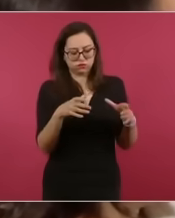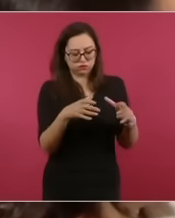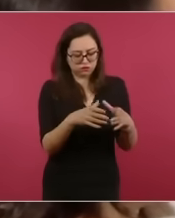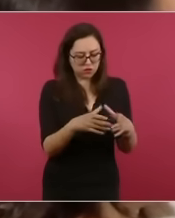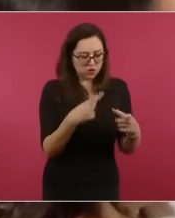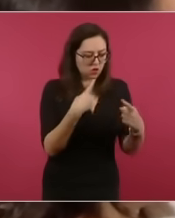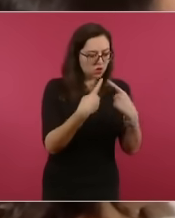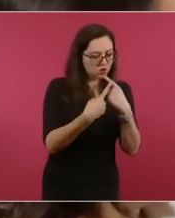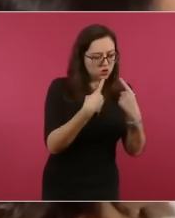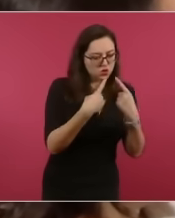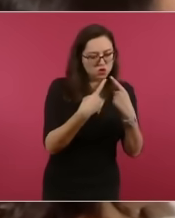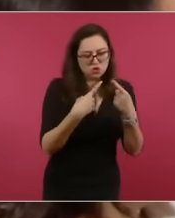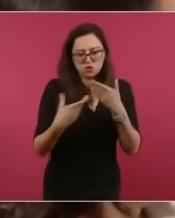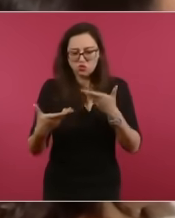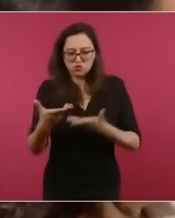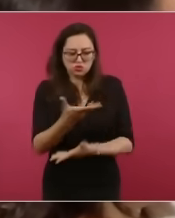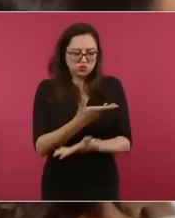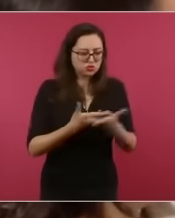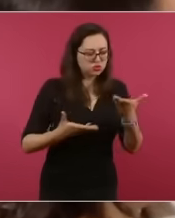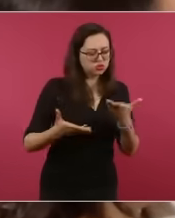con la intención,